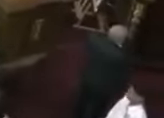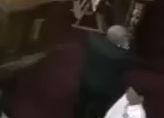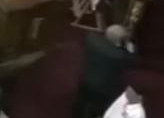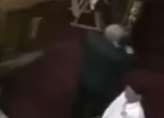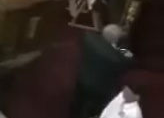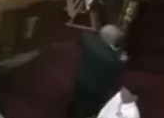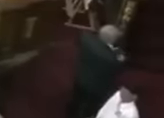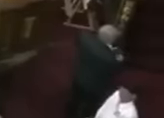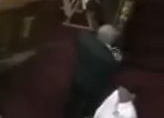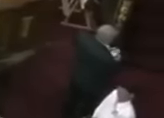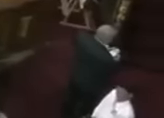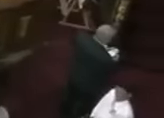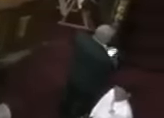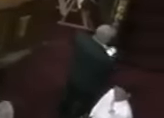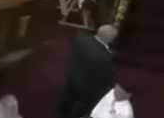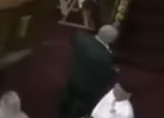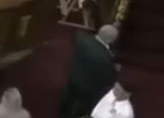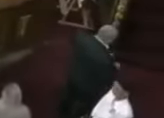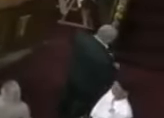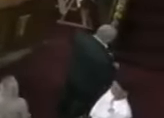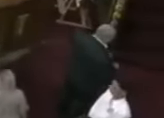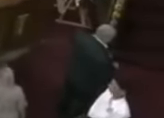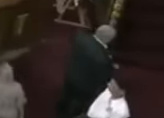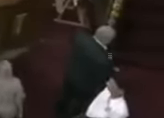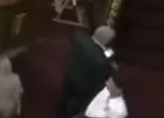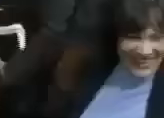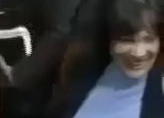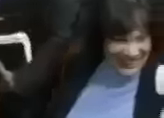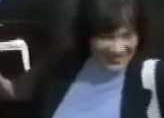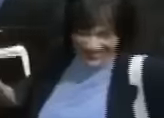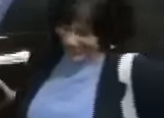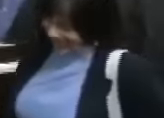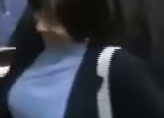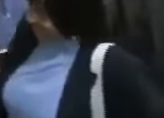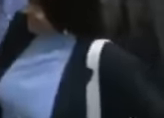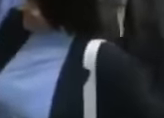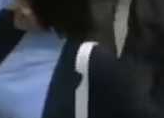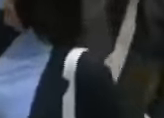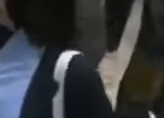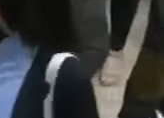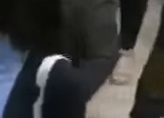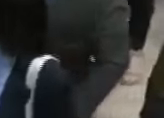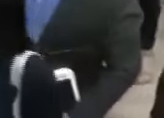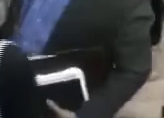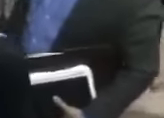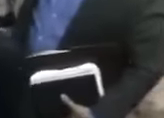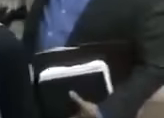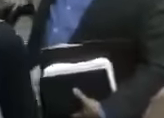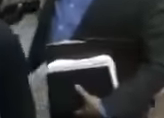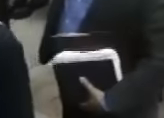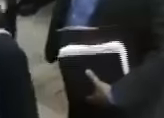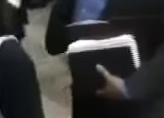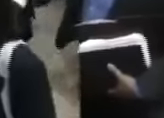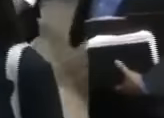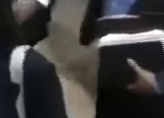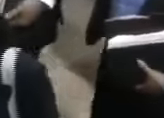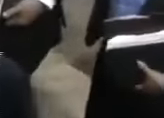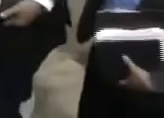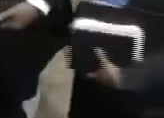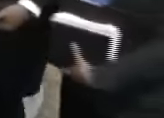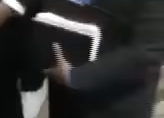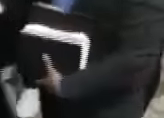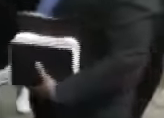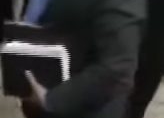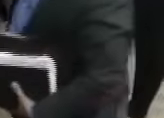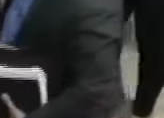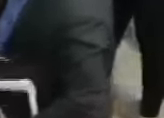ciudadana Gladys María Gutiérrez Alvarado. Asimismo, se autorizó la designación como embajadora ante la República